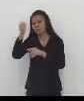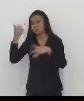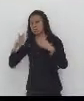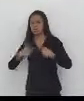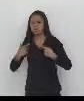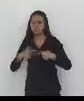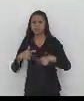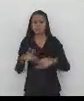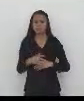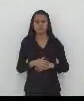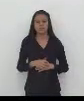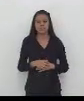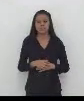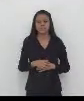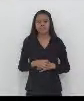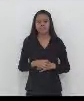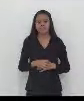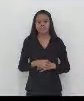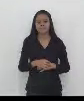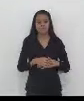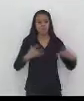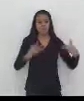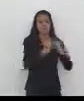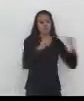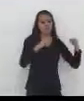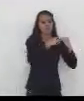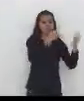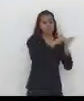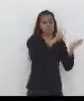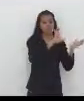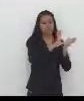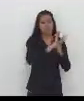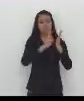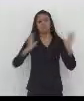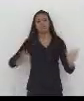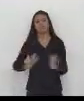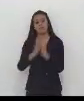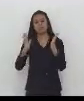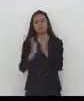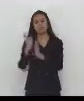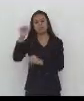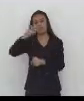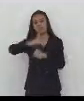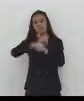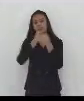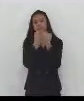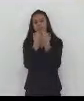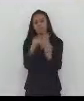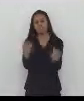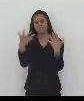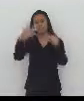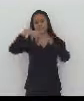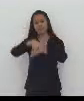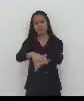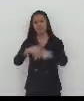Juntos con el INDEPEDI, rumbo a la Semana de la Autonomía e Inclusión de las Personas con Discapacidad.